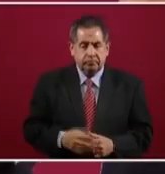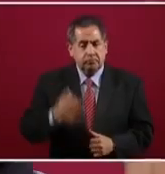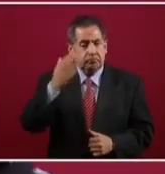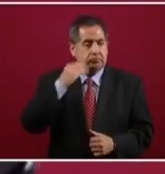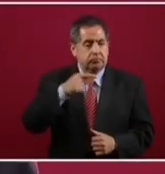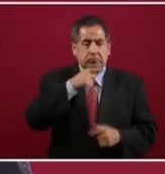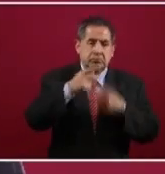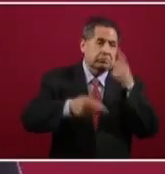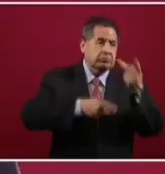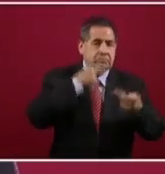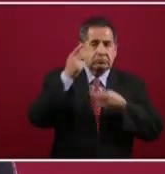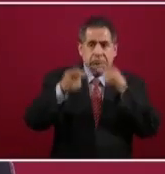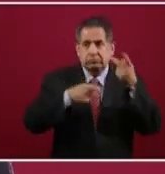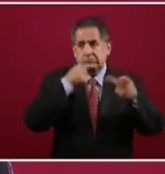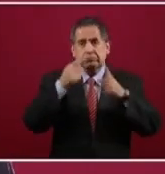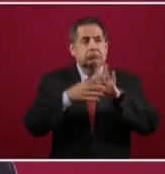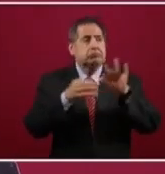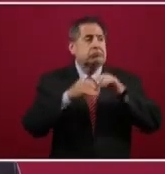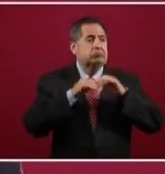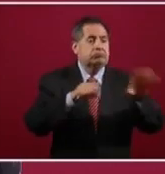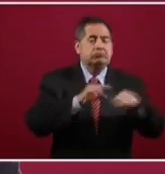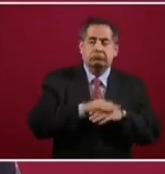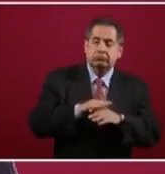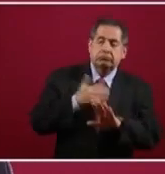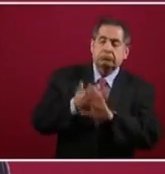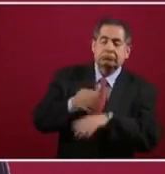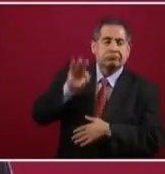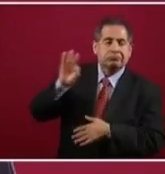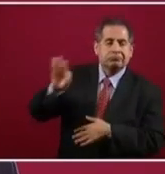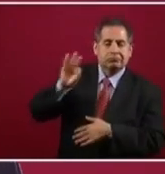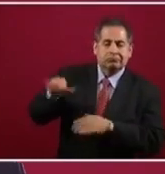Desataban una campaña en contra